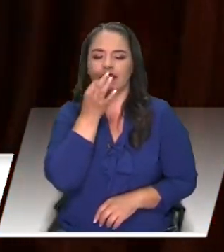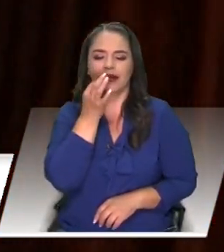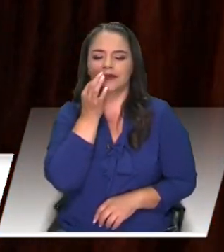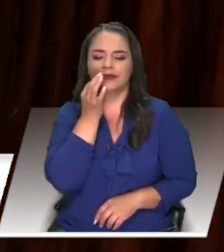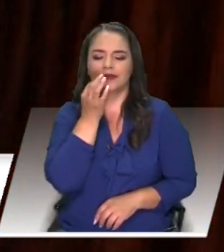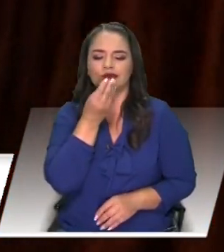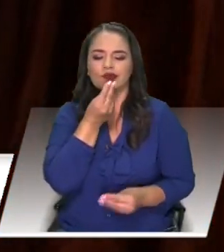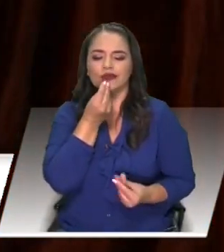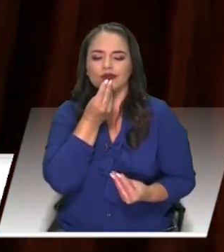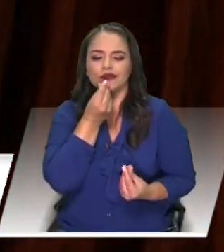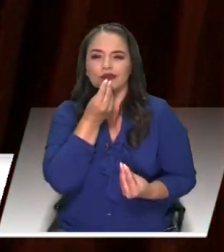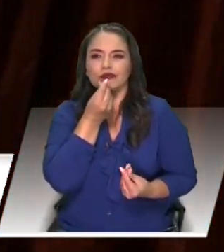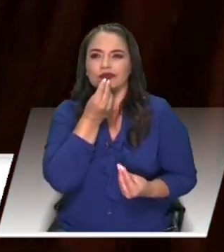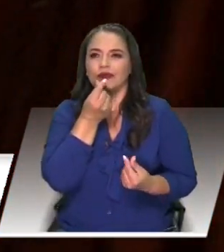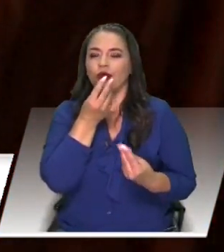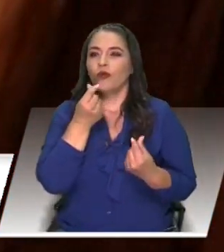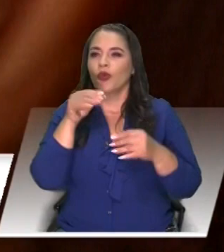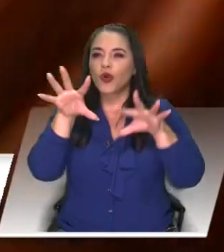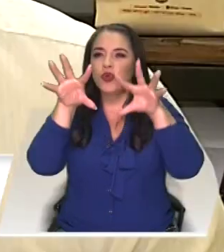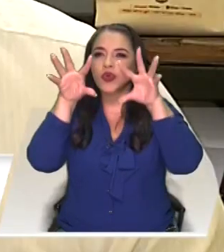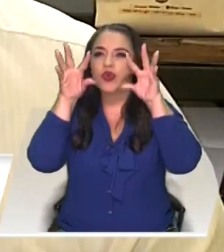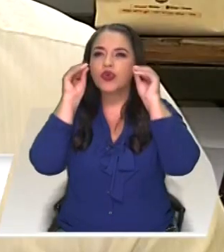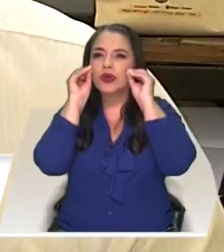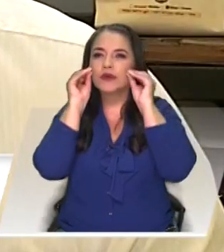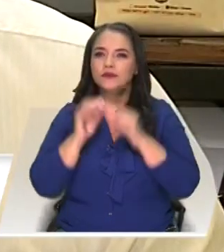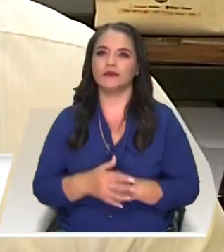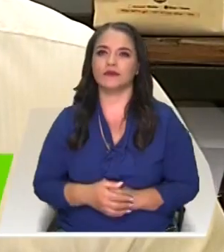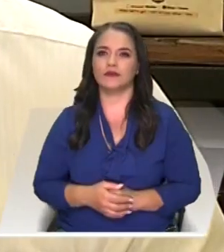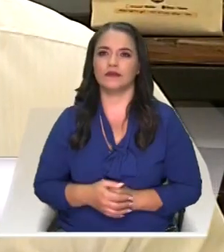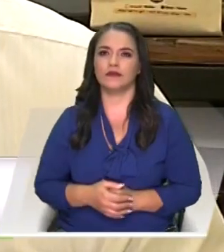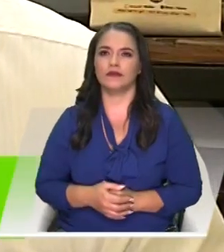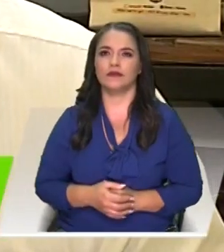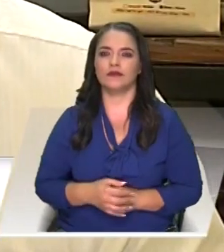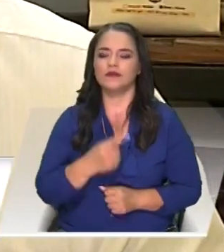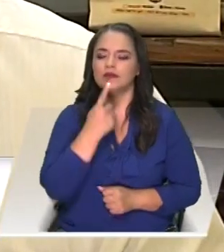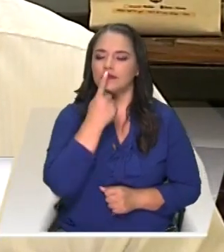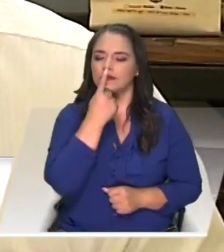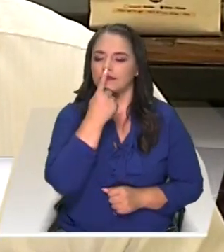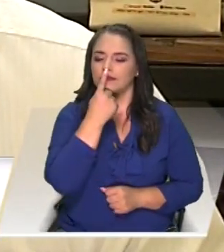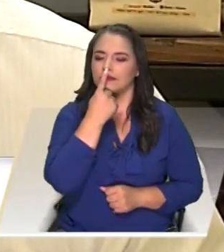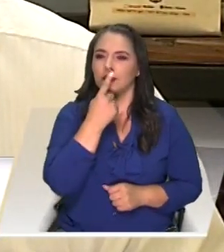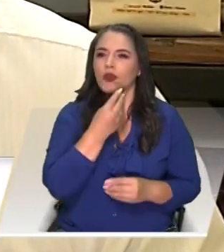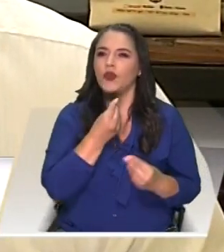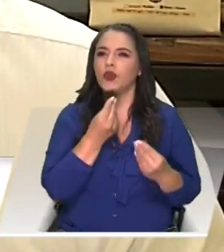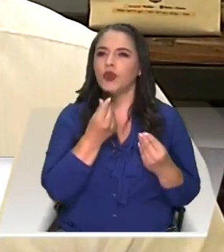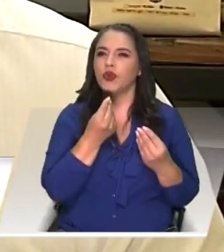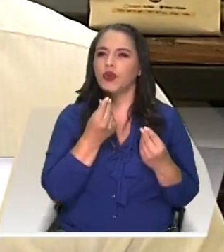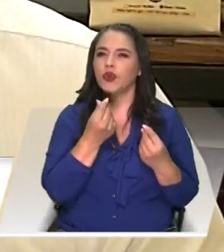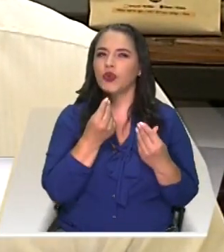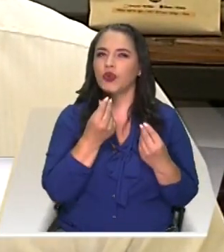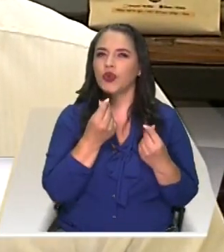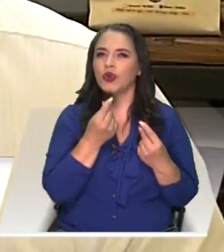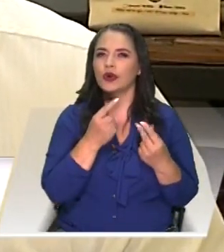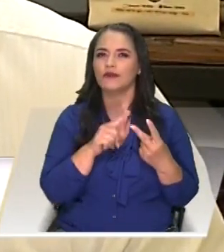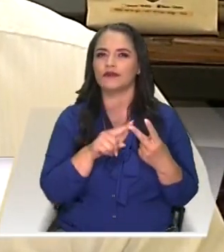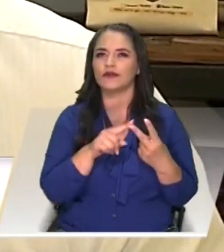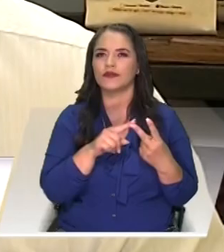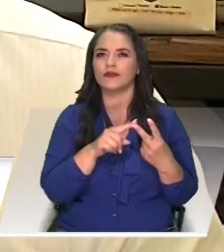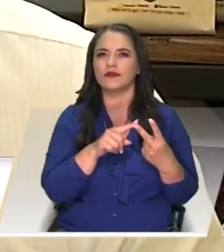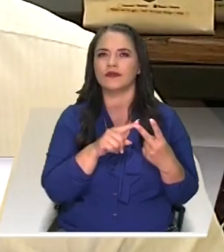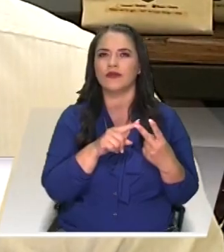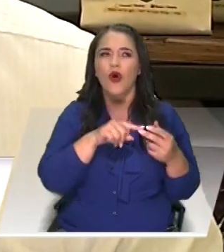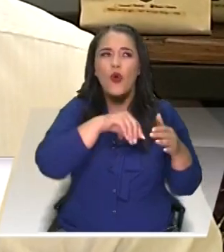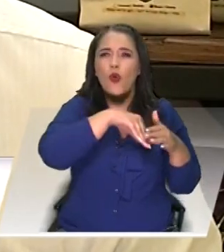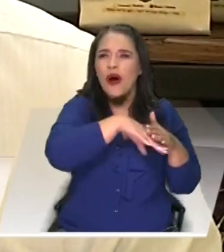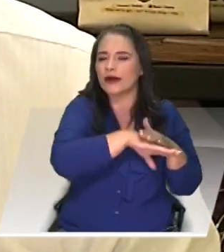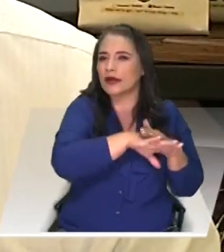atributos sensoriales. Debe estar libre de defectos, defectos como los fenoles, como los fermentos, como los reposos, que no contenga notas de almacenamiento,